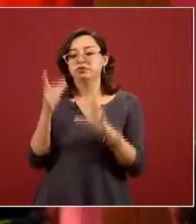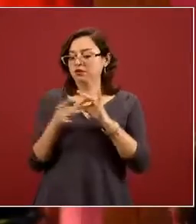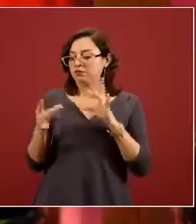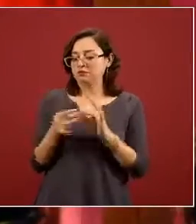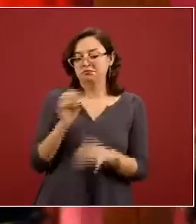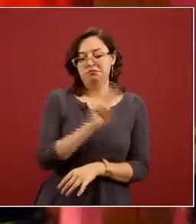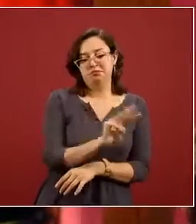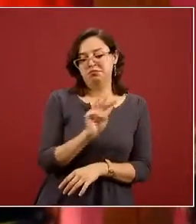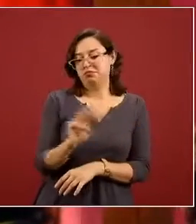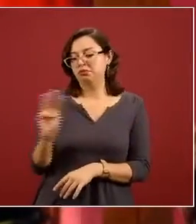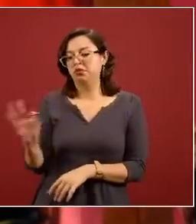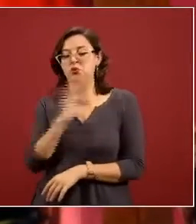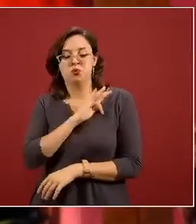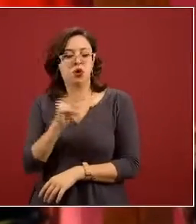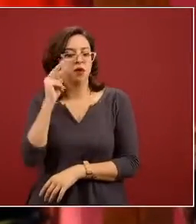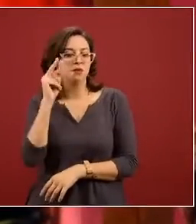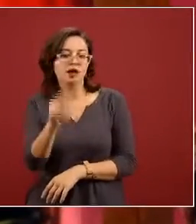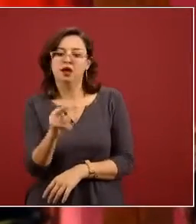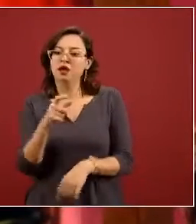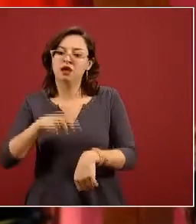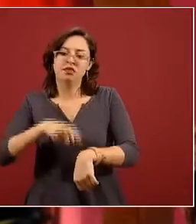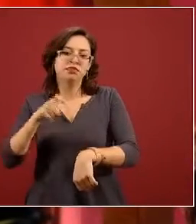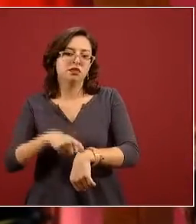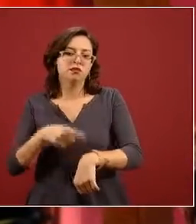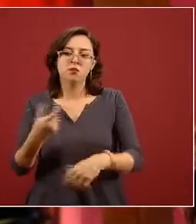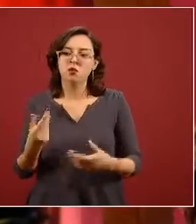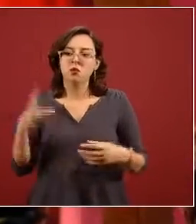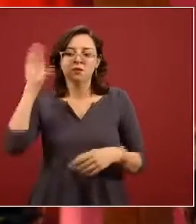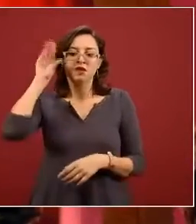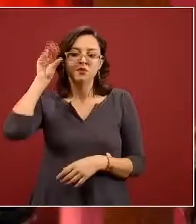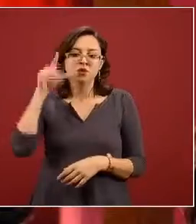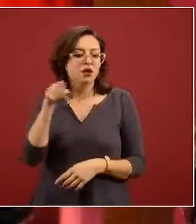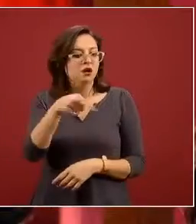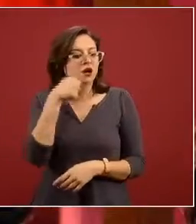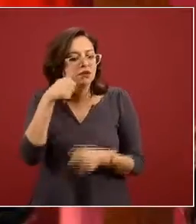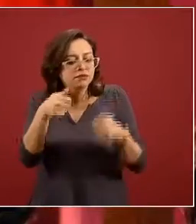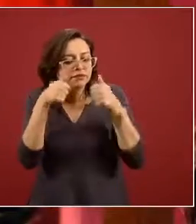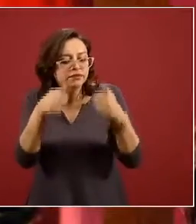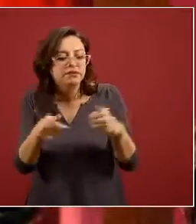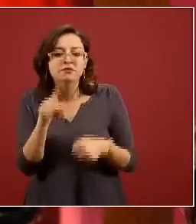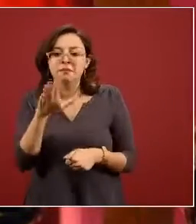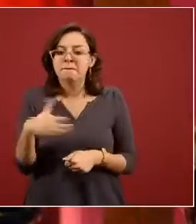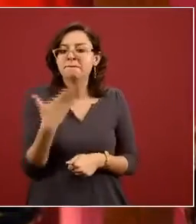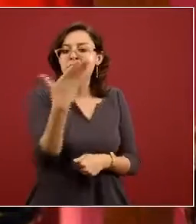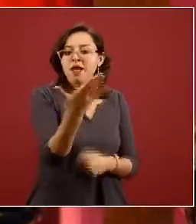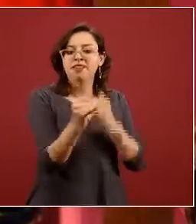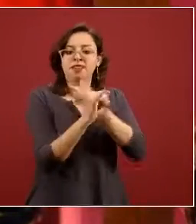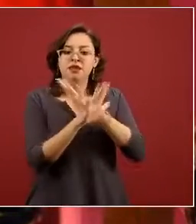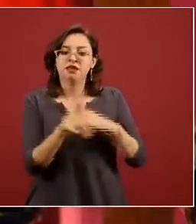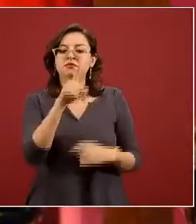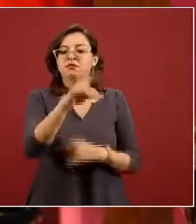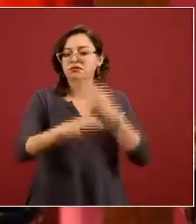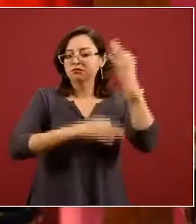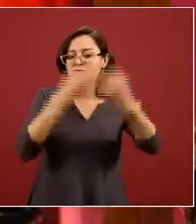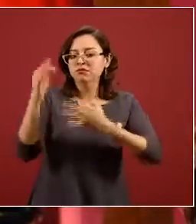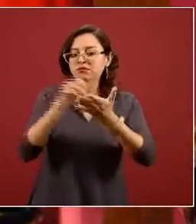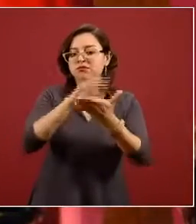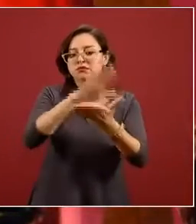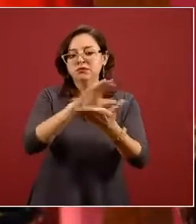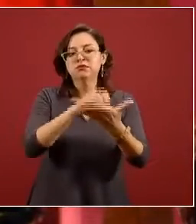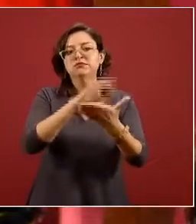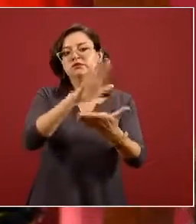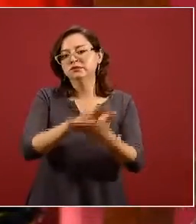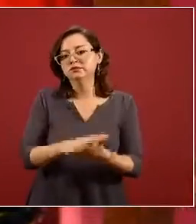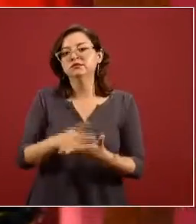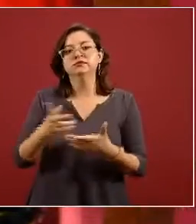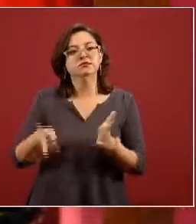en tiempo real. Uno puede entrar y en cualquier momento solicitar la información, y en la medida que los hospitales están notificando, uno puede estar haciendo un corte